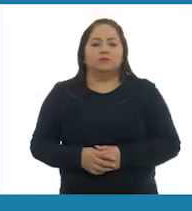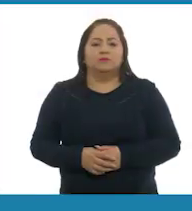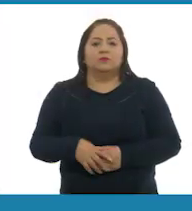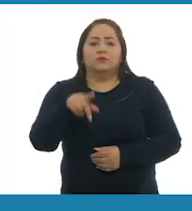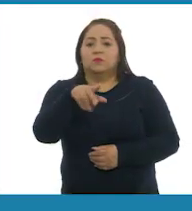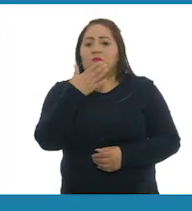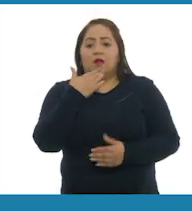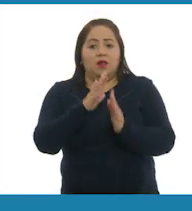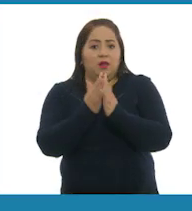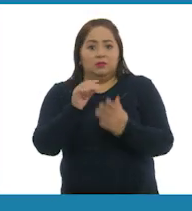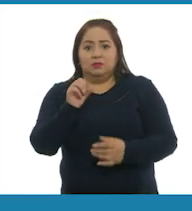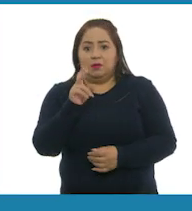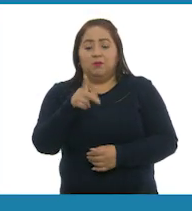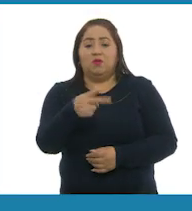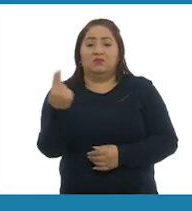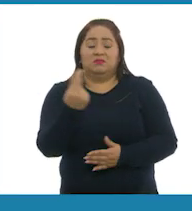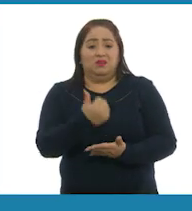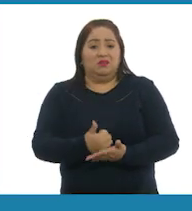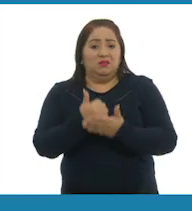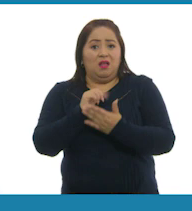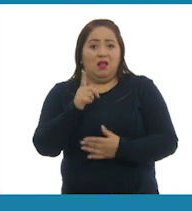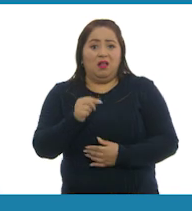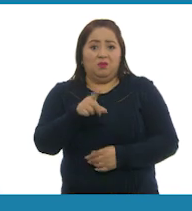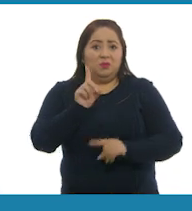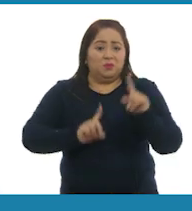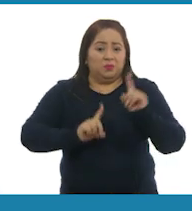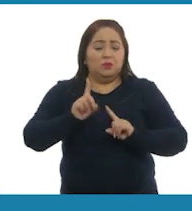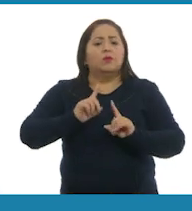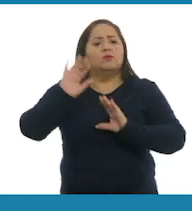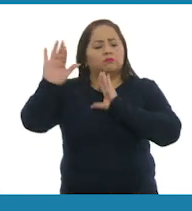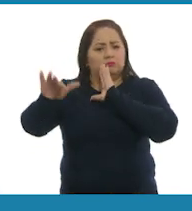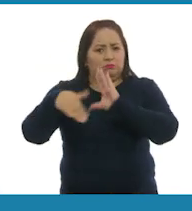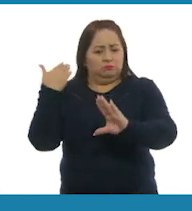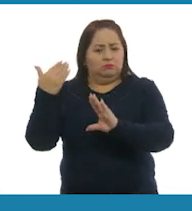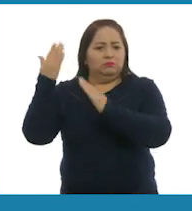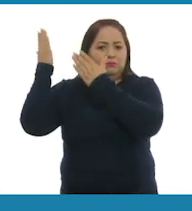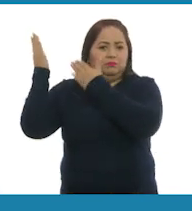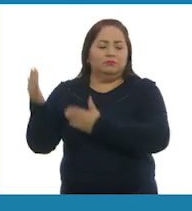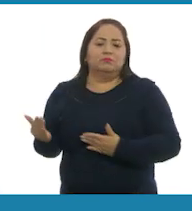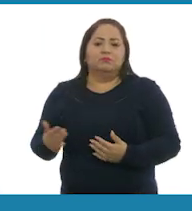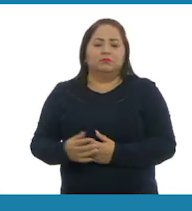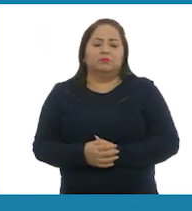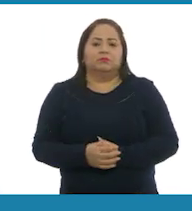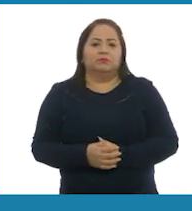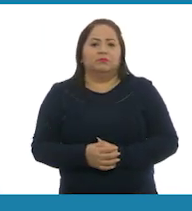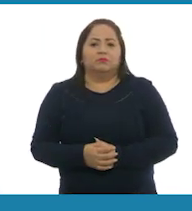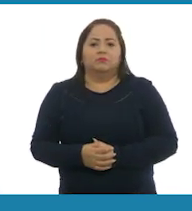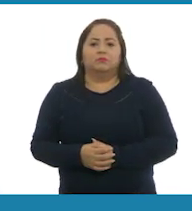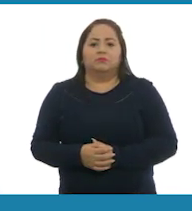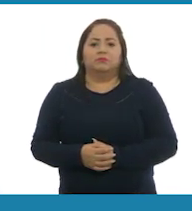Si no tienes el libro de texto o necesitas ayuda para responder las preguntas, contáctanos.